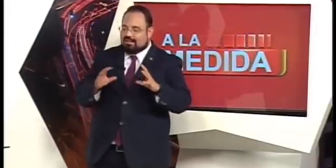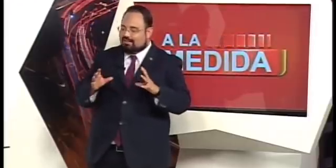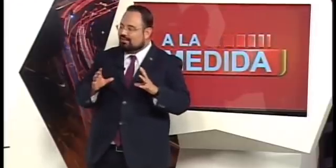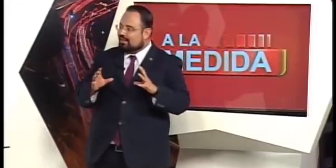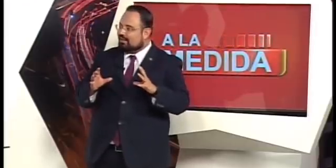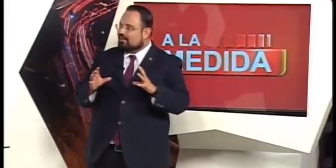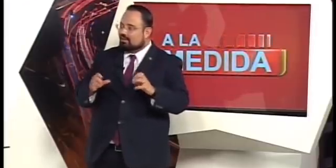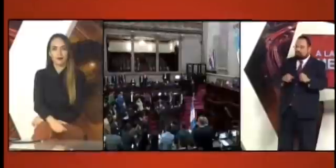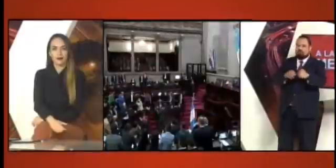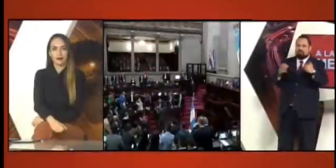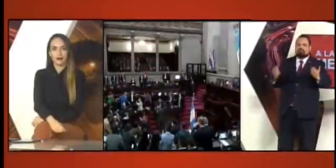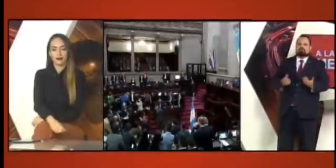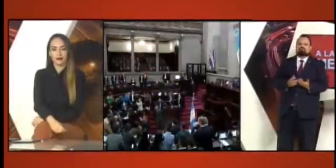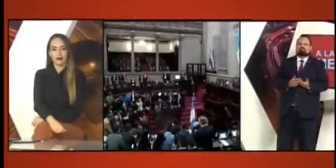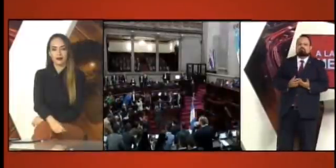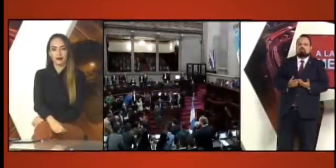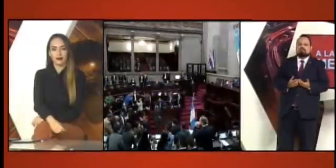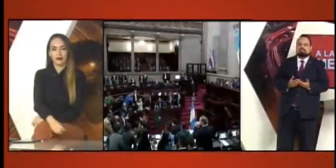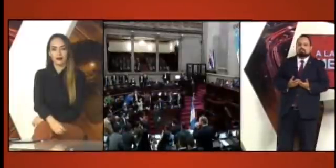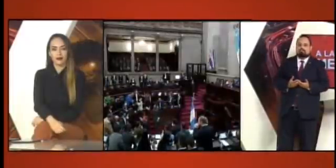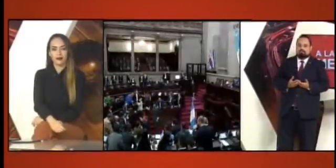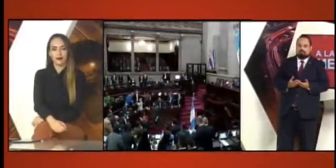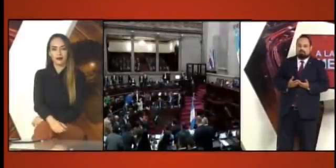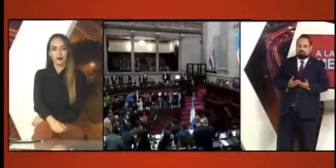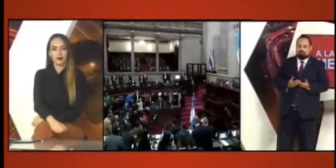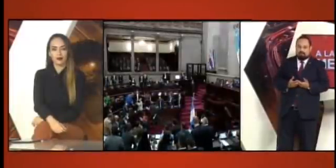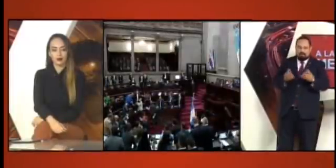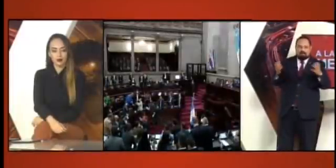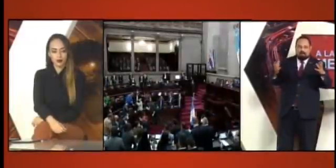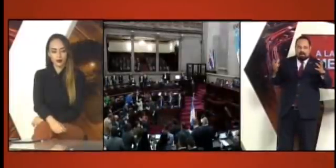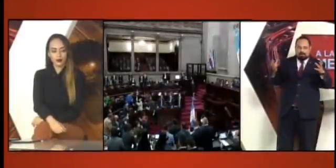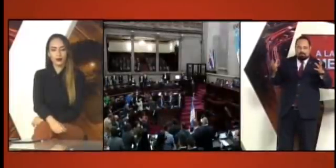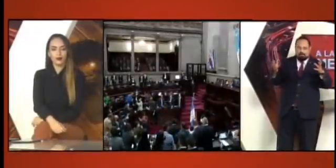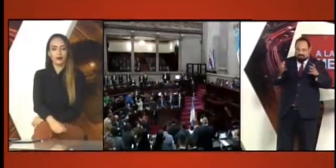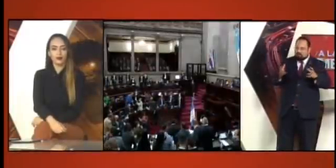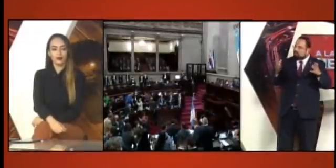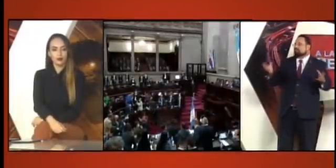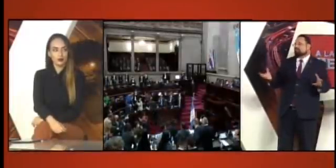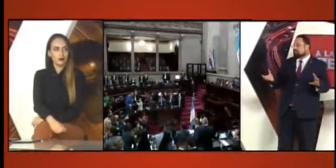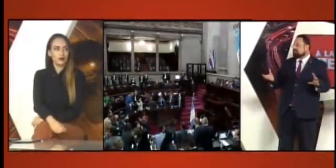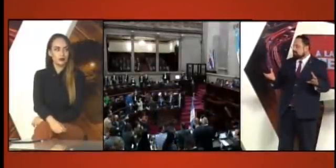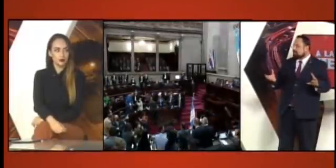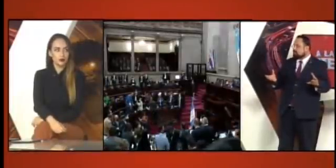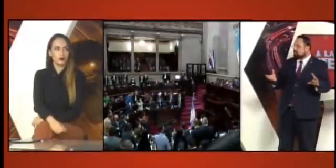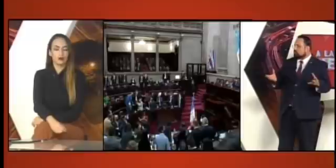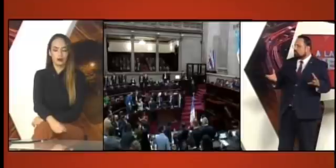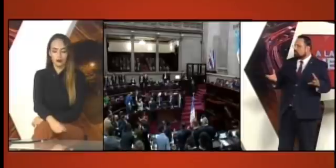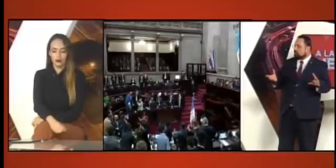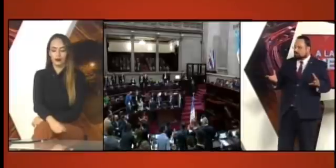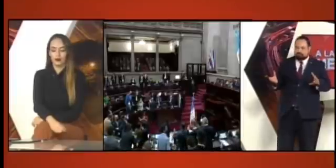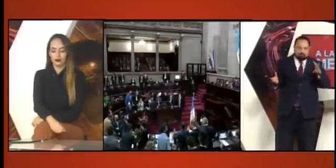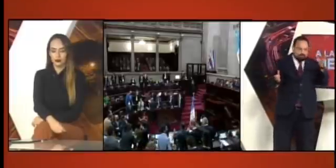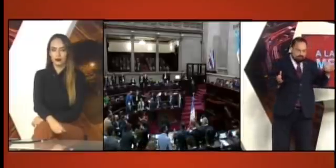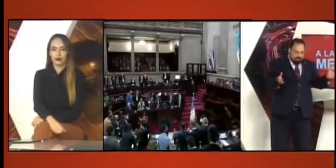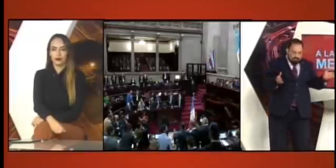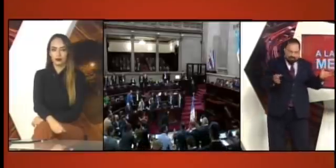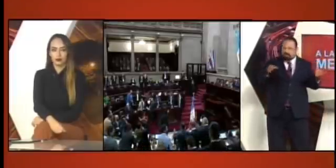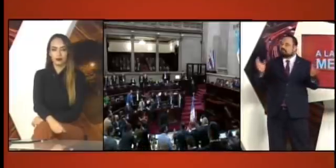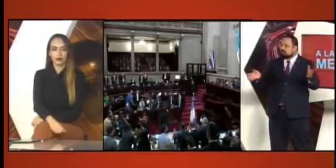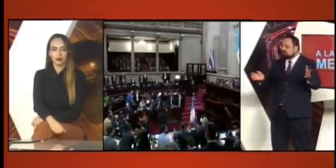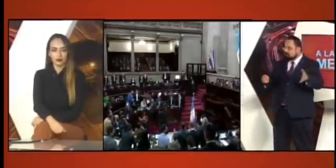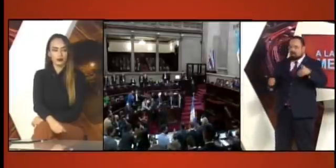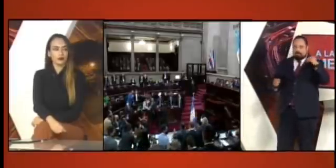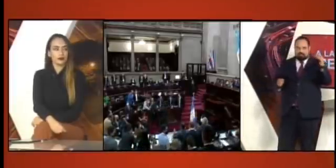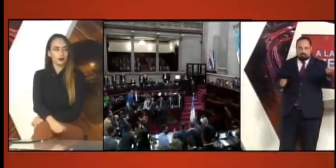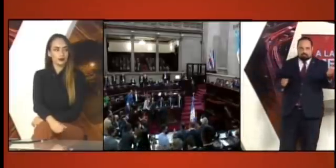entender como el corazón político de guatemala ha tenido que tardar se tanto para tomar una decisión entre dimes